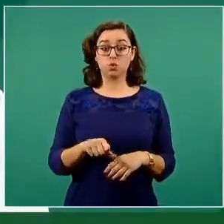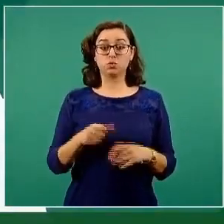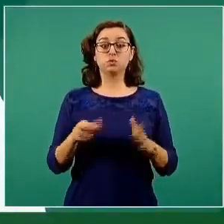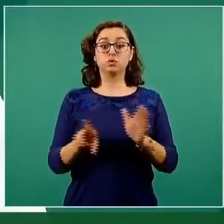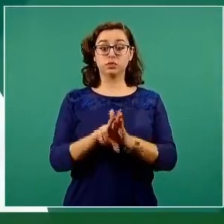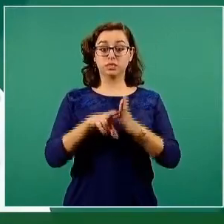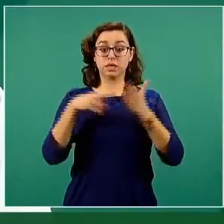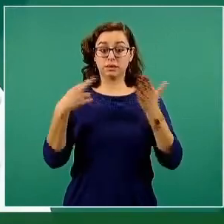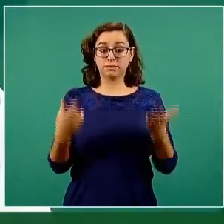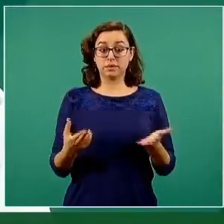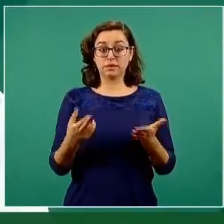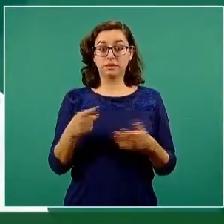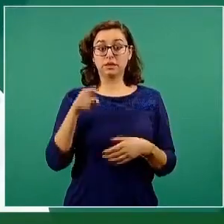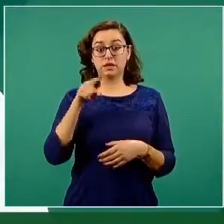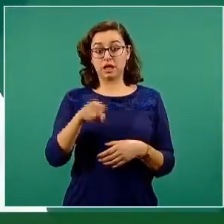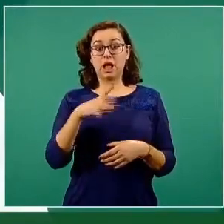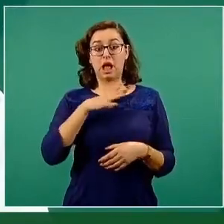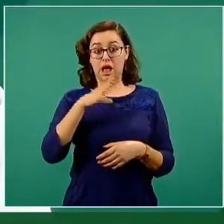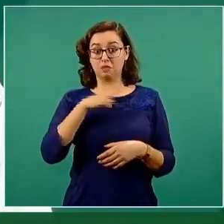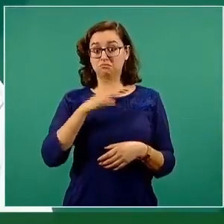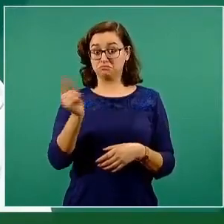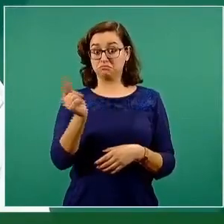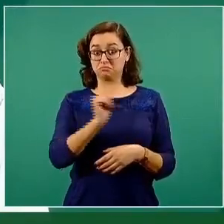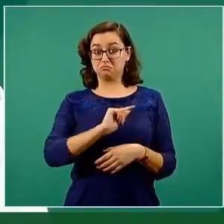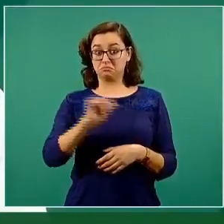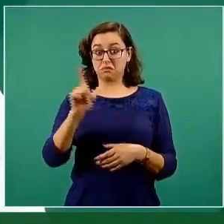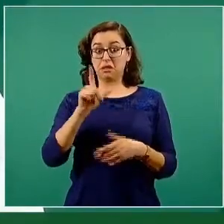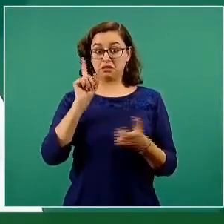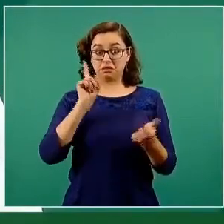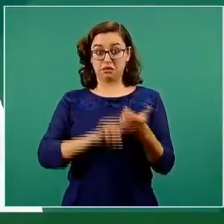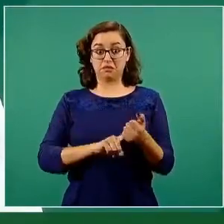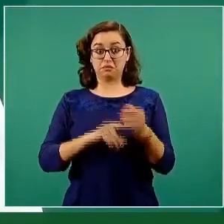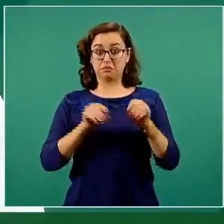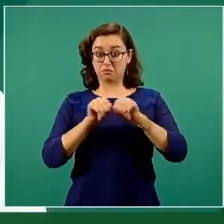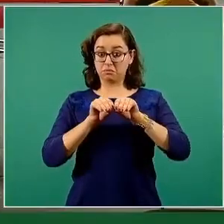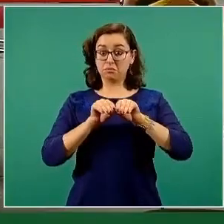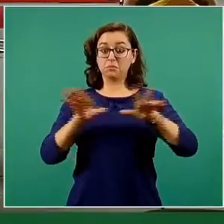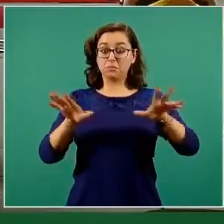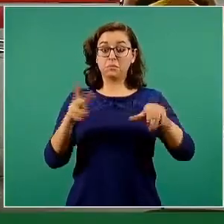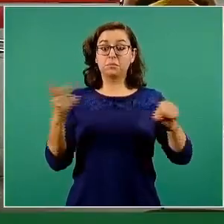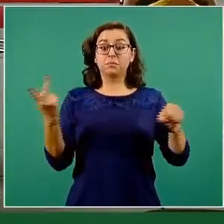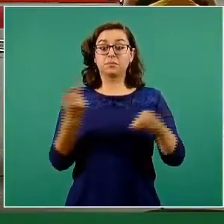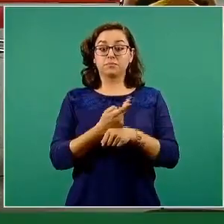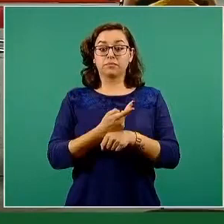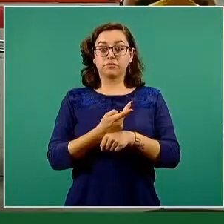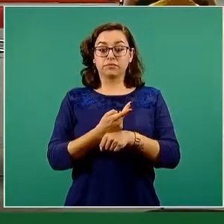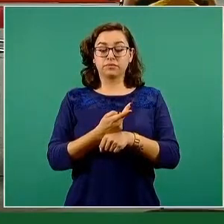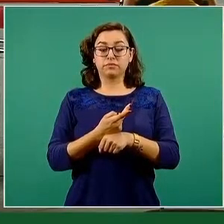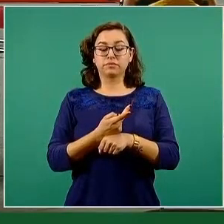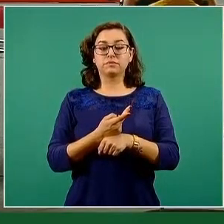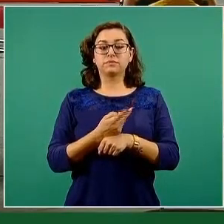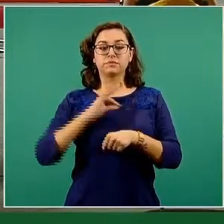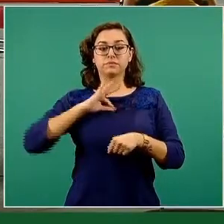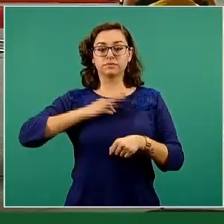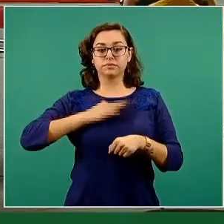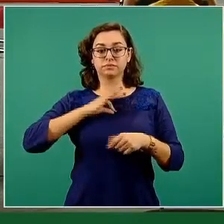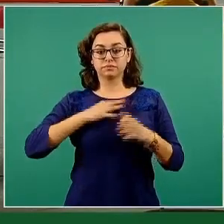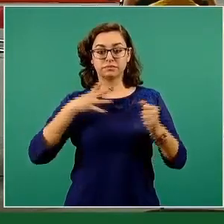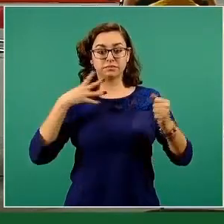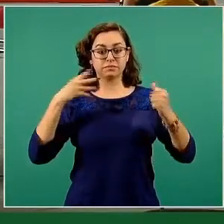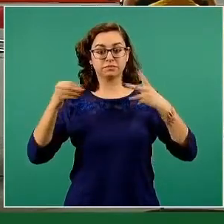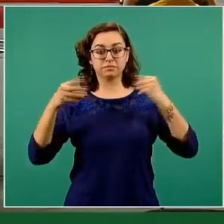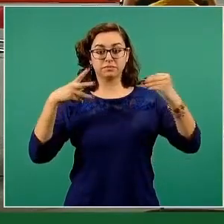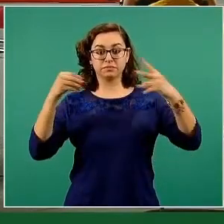famosa revista New England Journal of Medicine que describe un poco el abordaje epidemiológico para el análisis